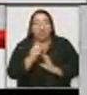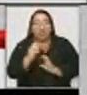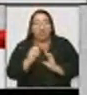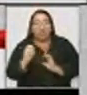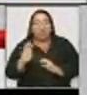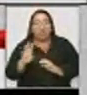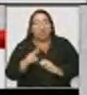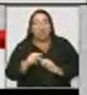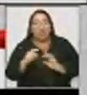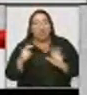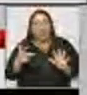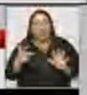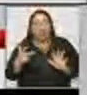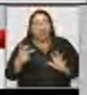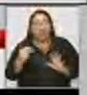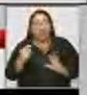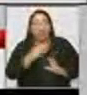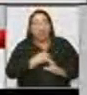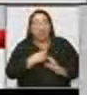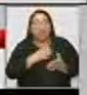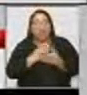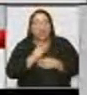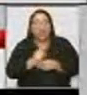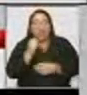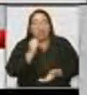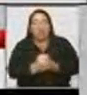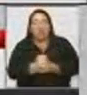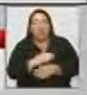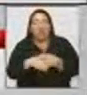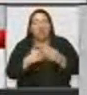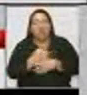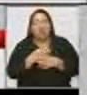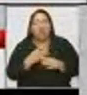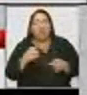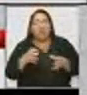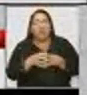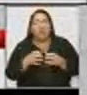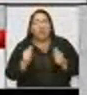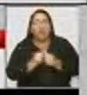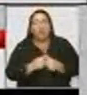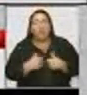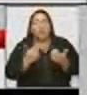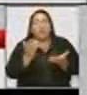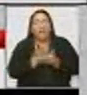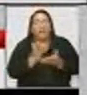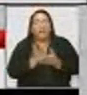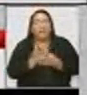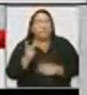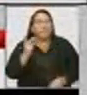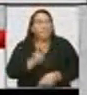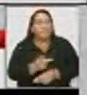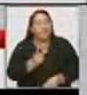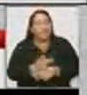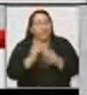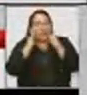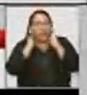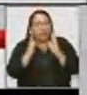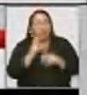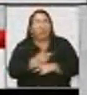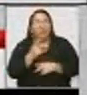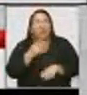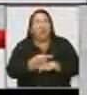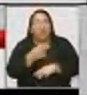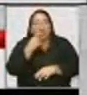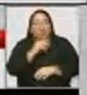Supremo 004-2018 del MINEDU, que aprueba los lineamientos para la gestión de la convivencia escolar, la prevención y la atención de